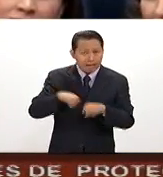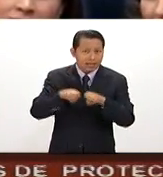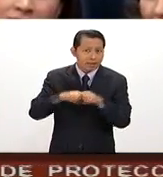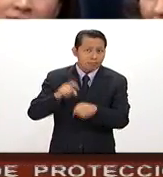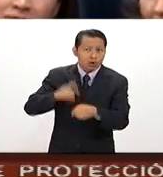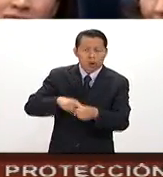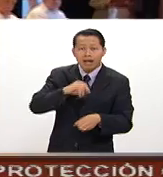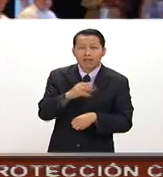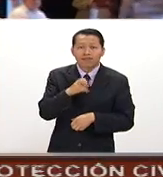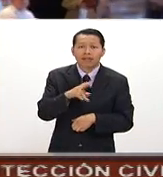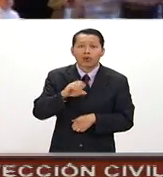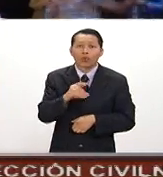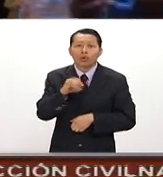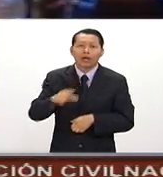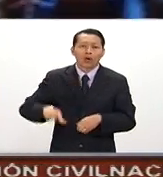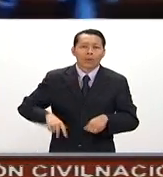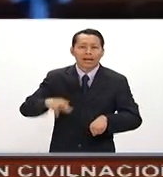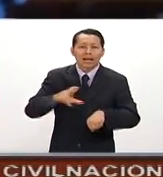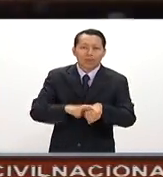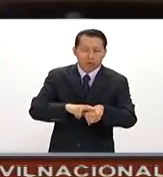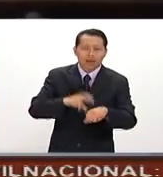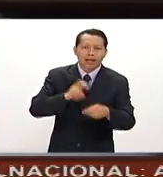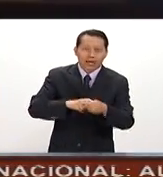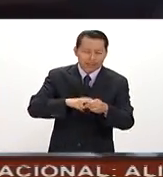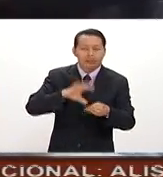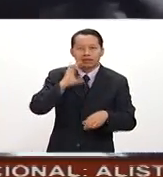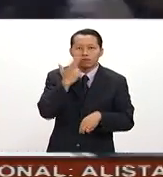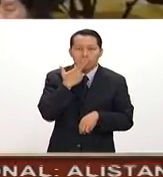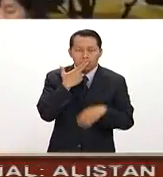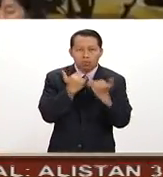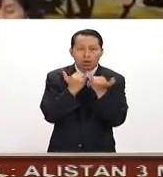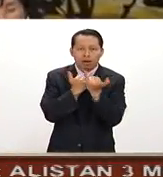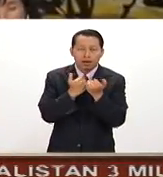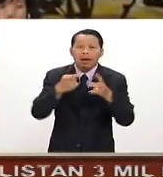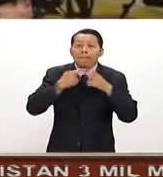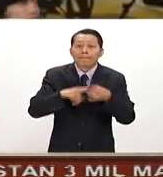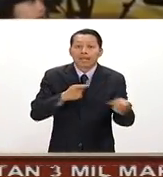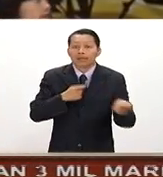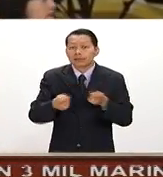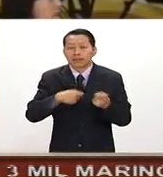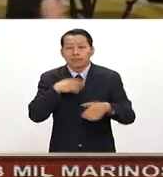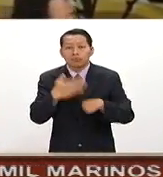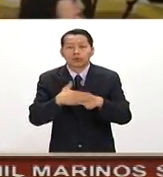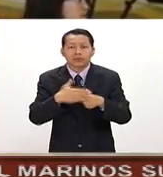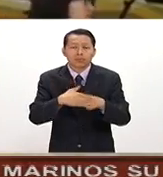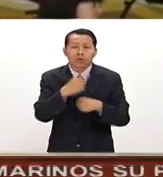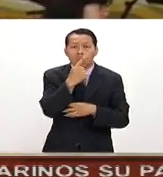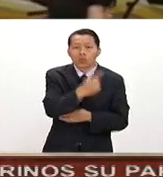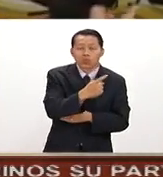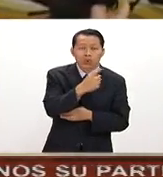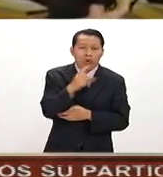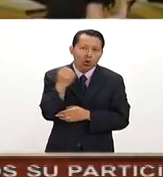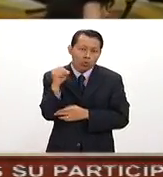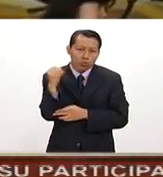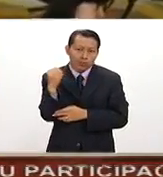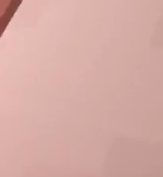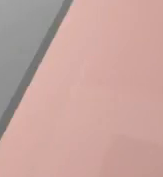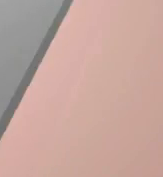Javier Corral Jurado, gobernador electo de Chihuahua, quien va a iniciar su gestión el próximo 1 de